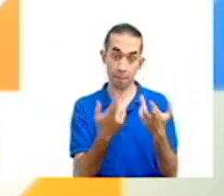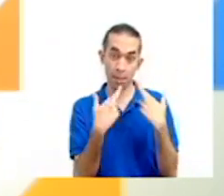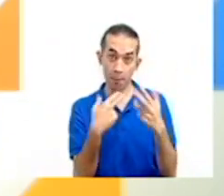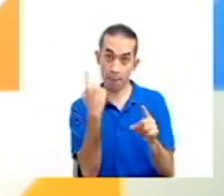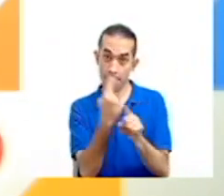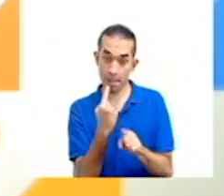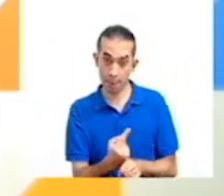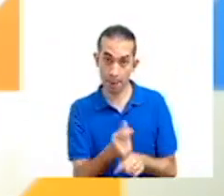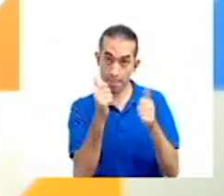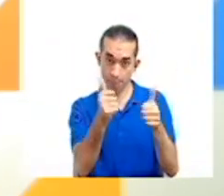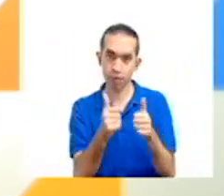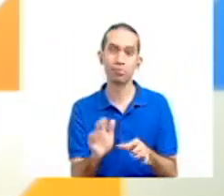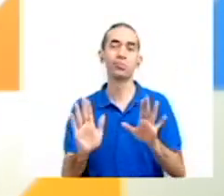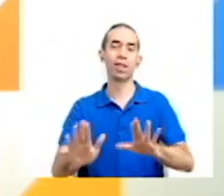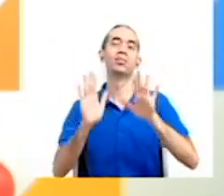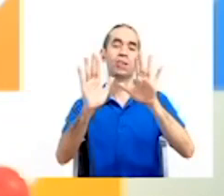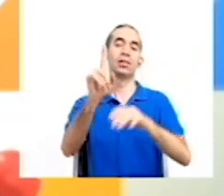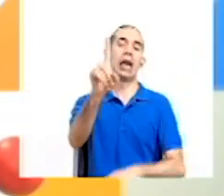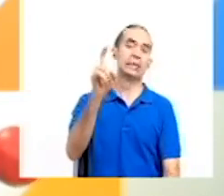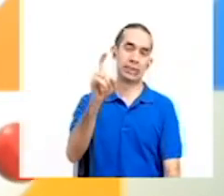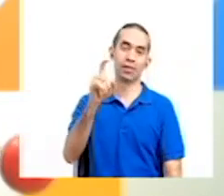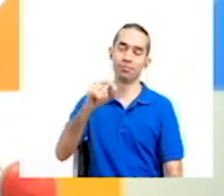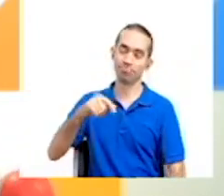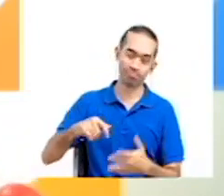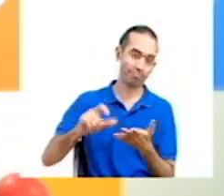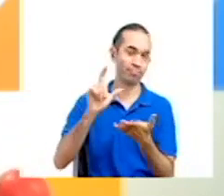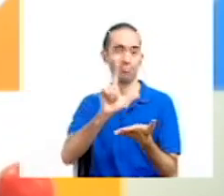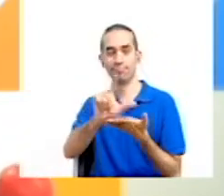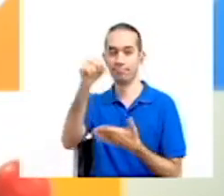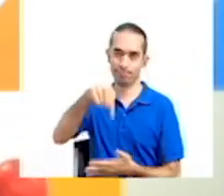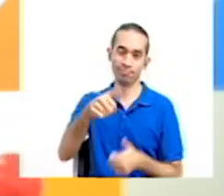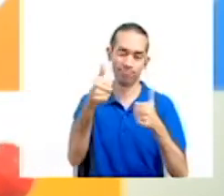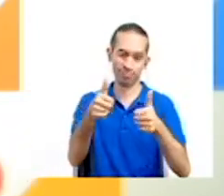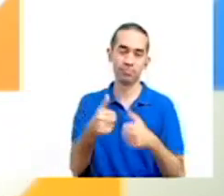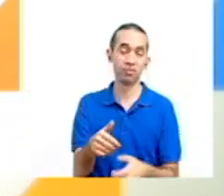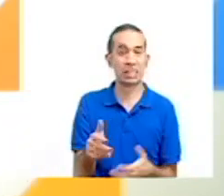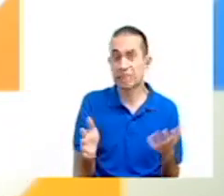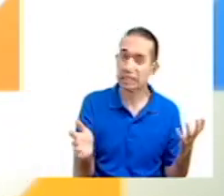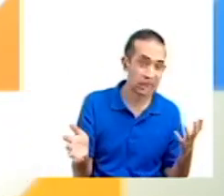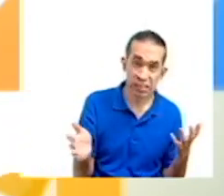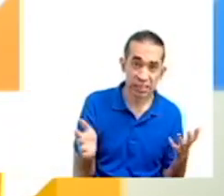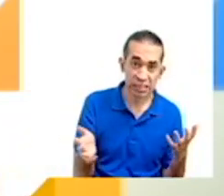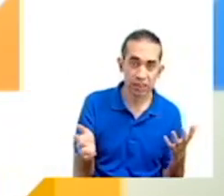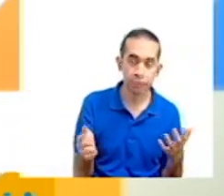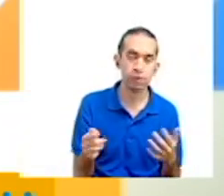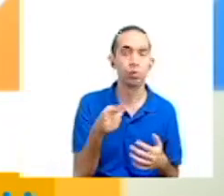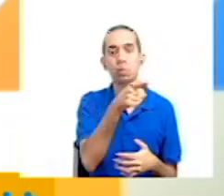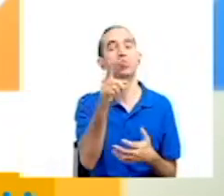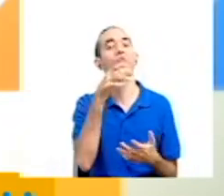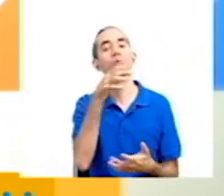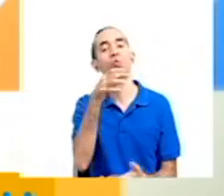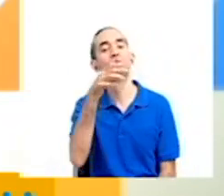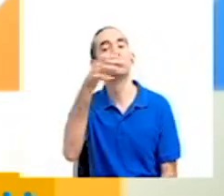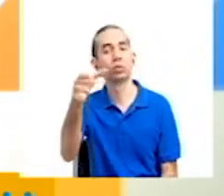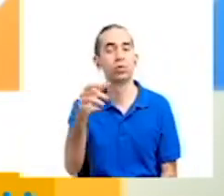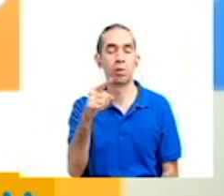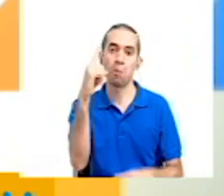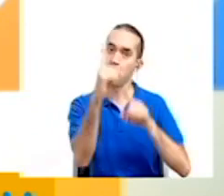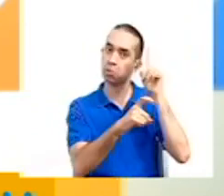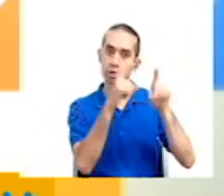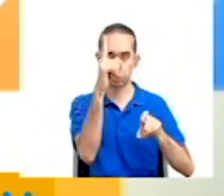bien, excelente, tienen un 100 en la lección de hoy. Pero si no, les recomiendo que vayan haciendo